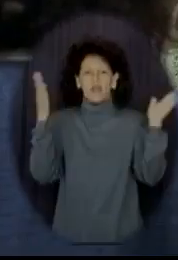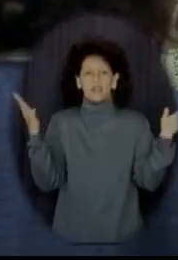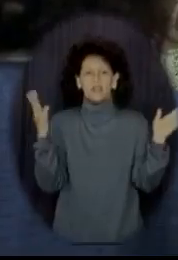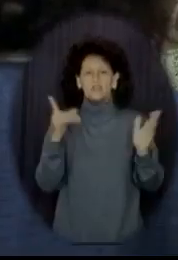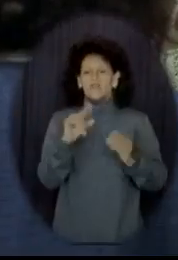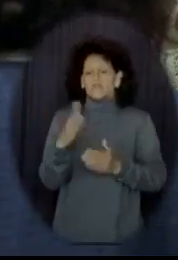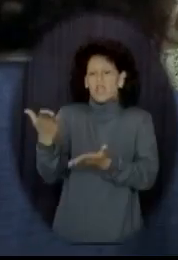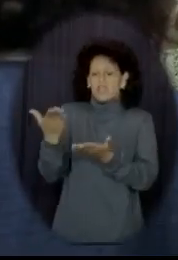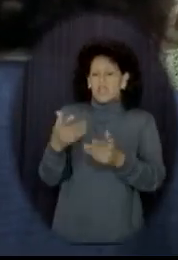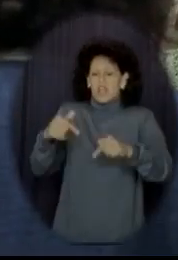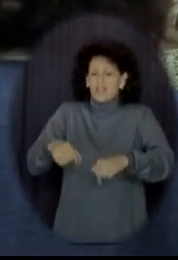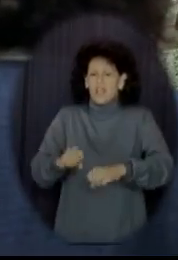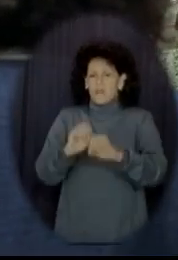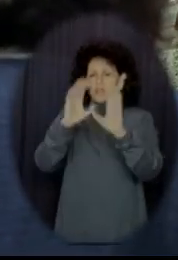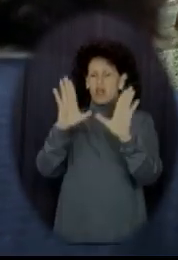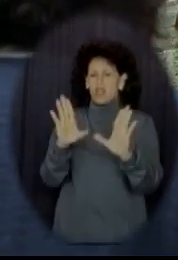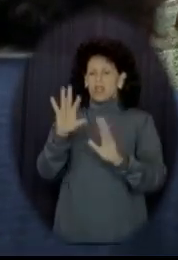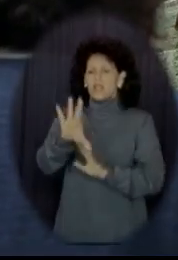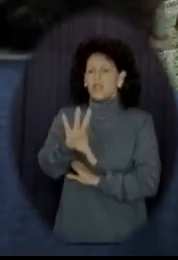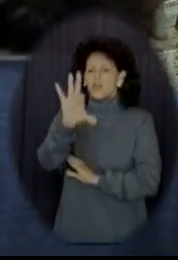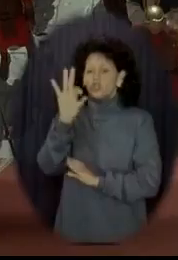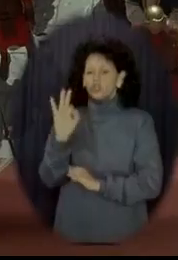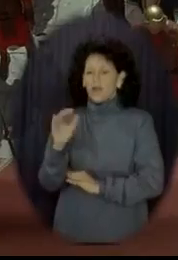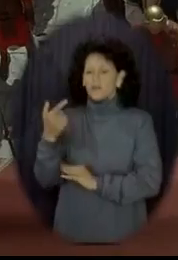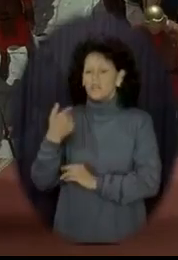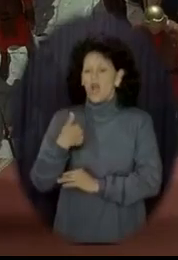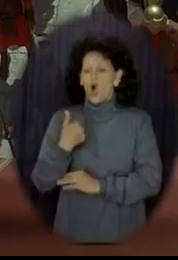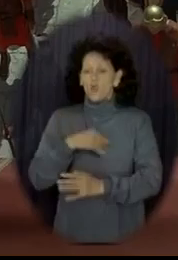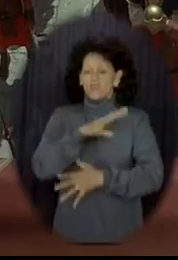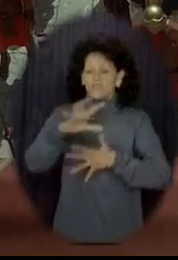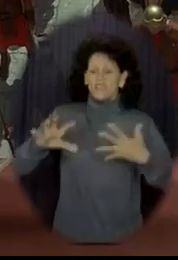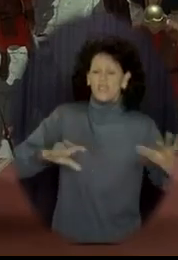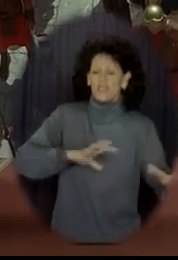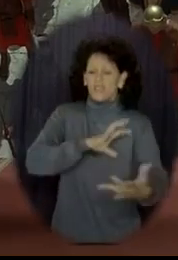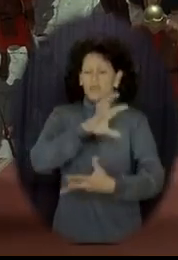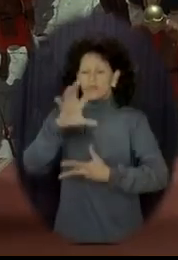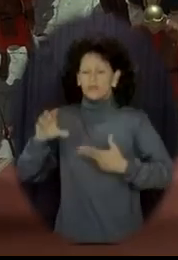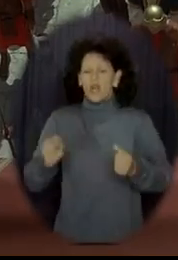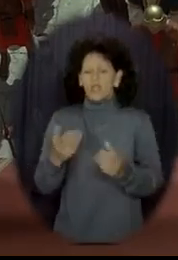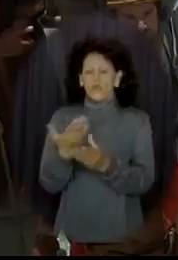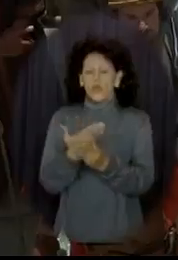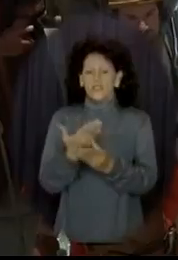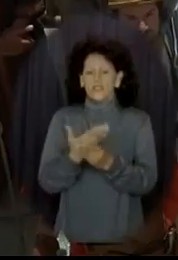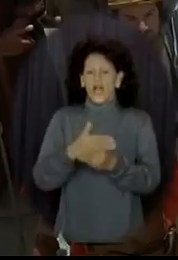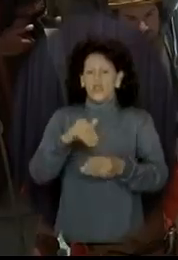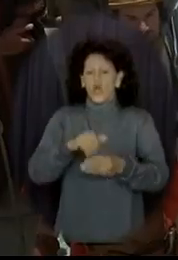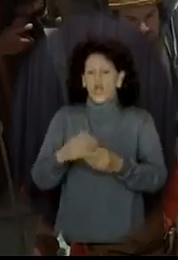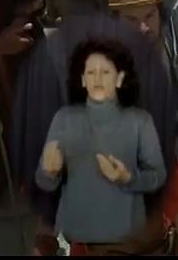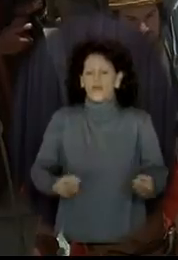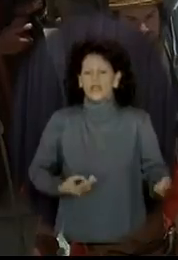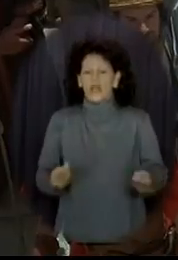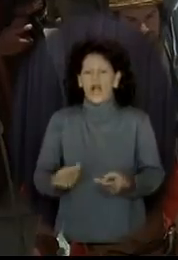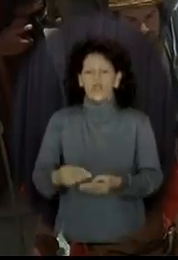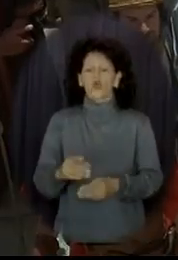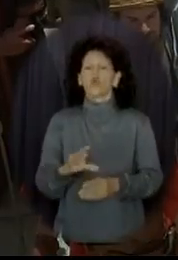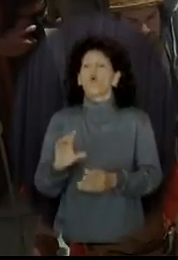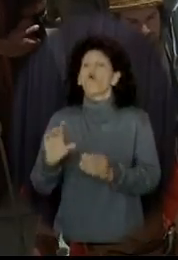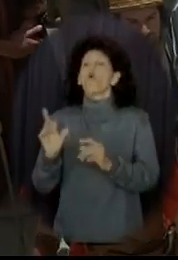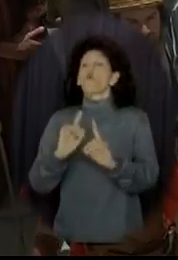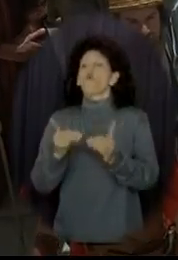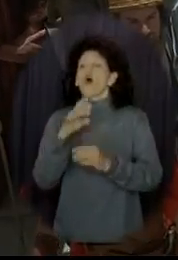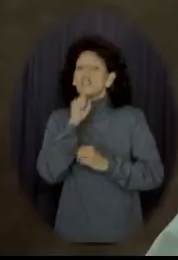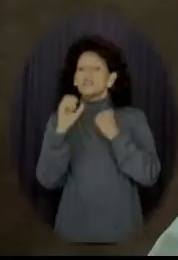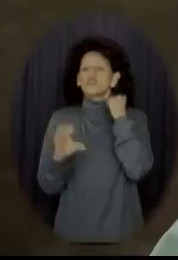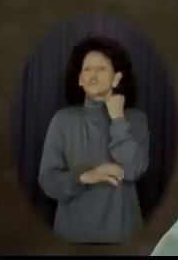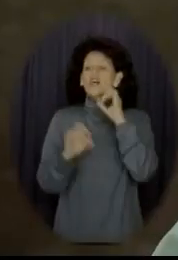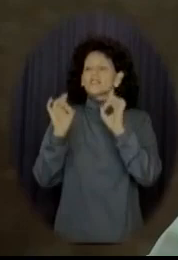¿Qué desean aquí, a esta hora de la mañana? Encontramos a este hombre alborotando a nuestro pueblo. Causó desmanes en el mercado del